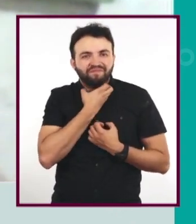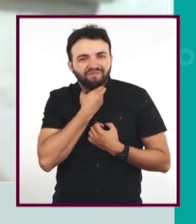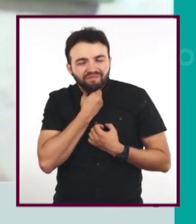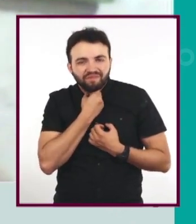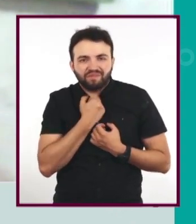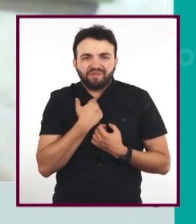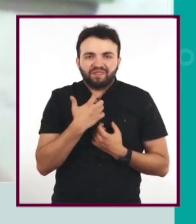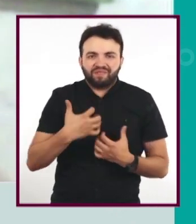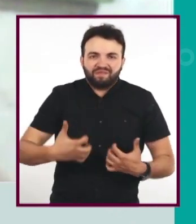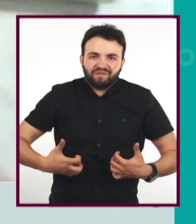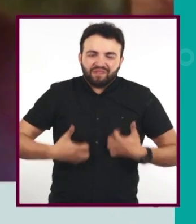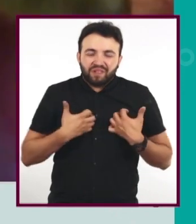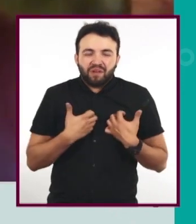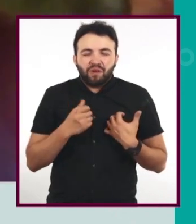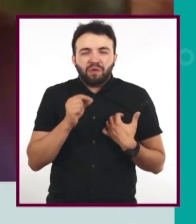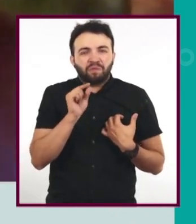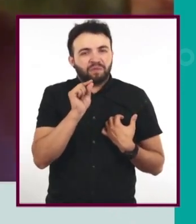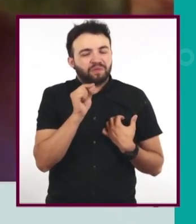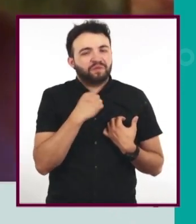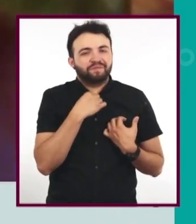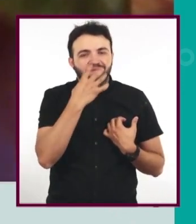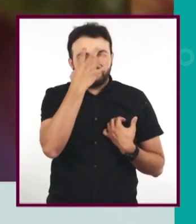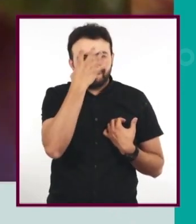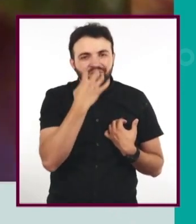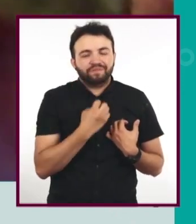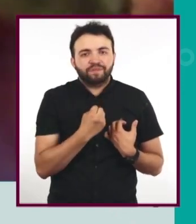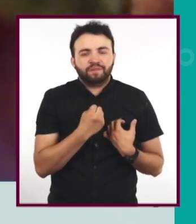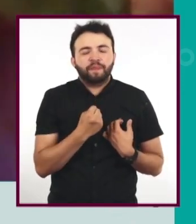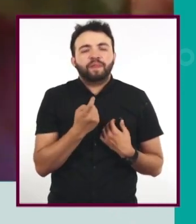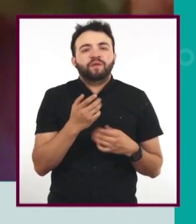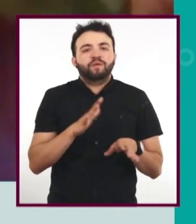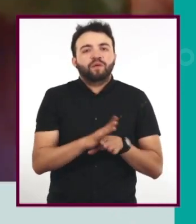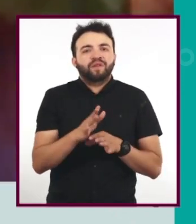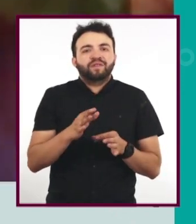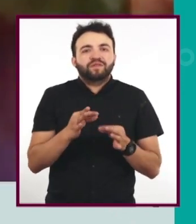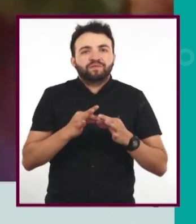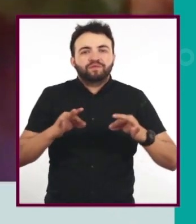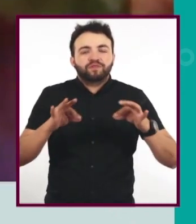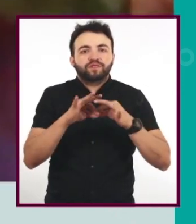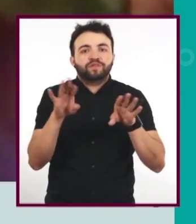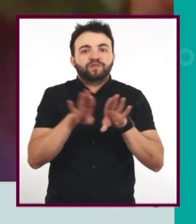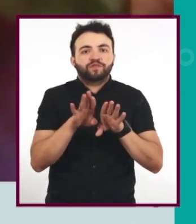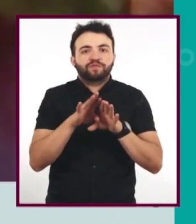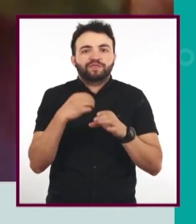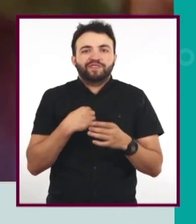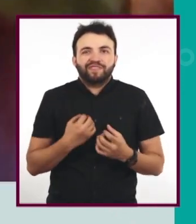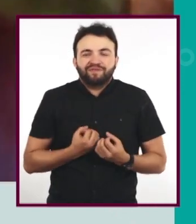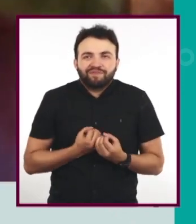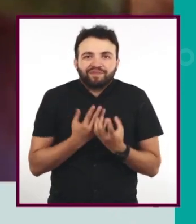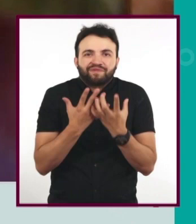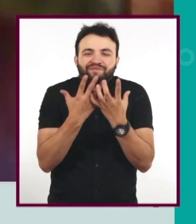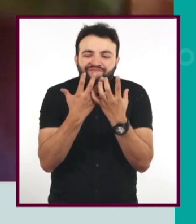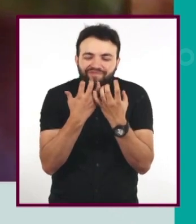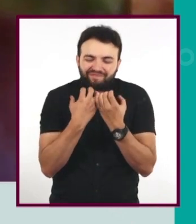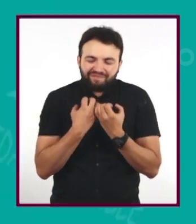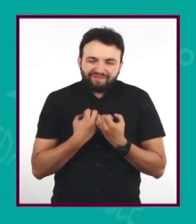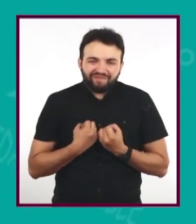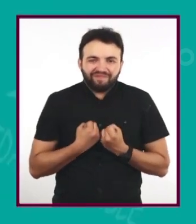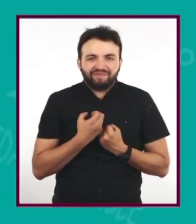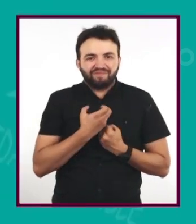un poco de tristeza. La principal es frustración. Trato de no enfocarme en lo que haré y enfocarme un poco más en el presente.